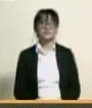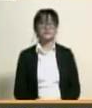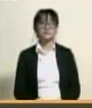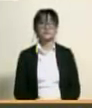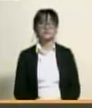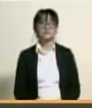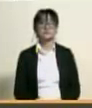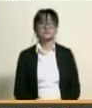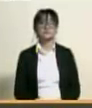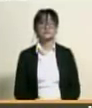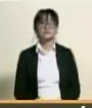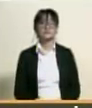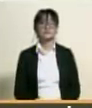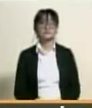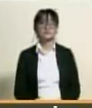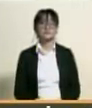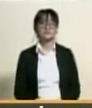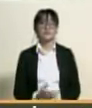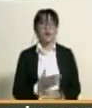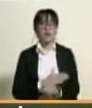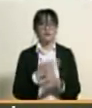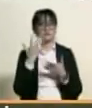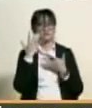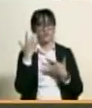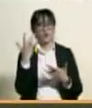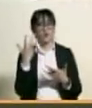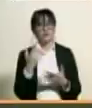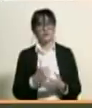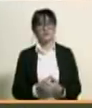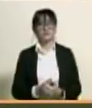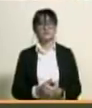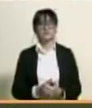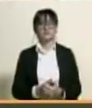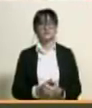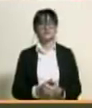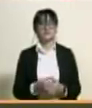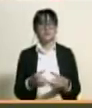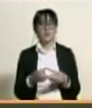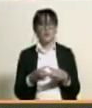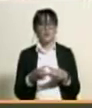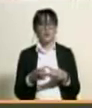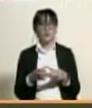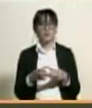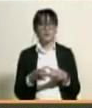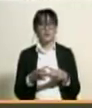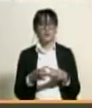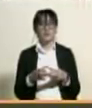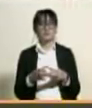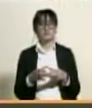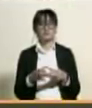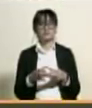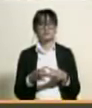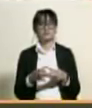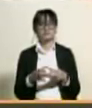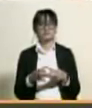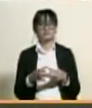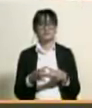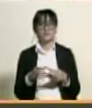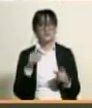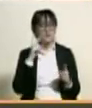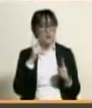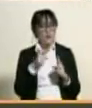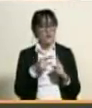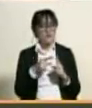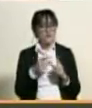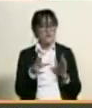Todo evidencia, como ya lo he dicho, la conformación de una red transnacional del crimen organizado, cuyo propósito era